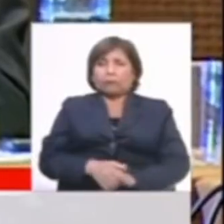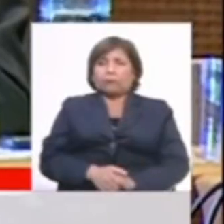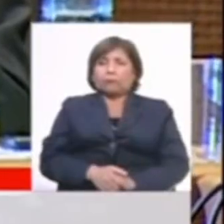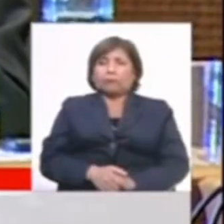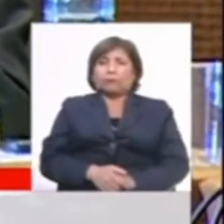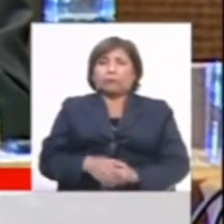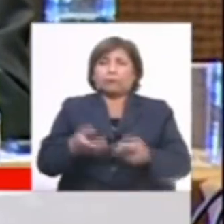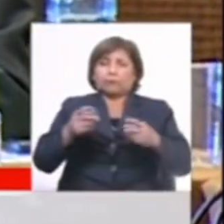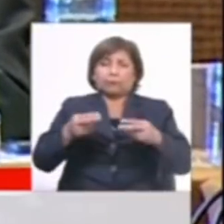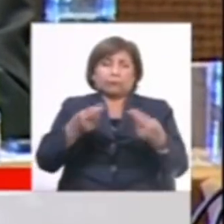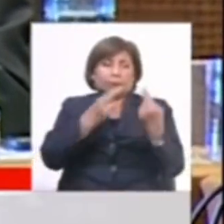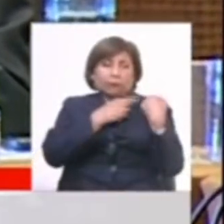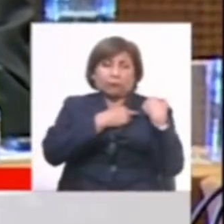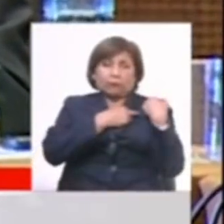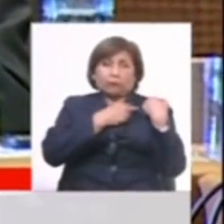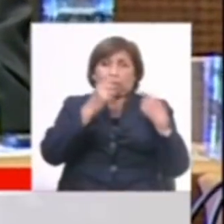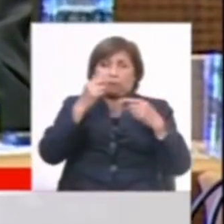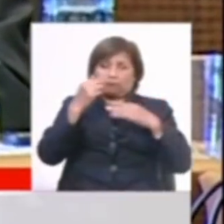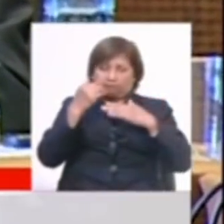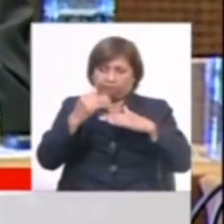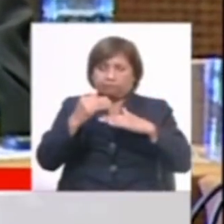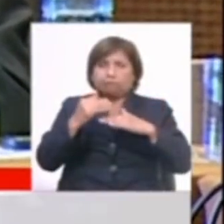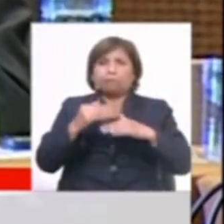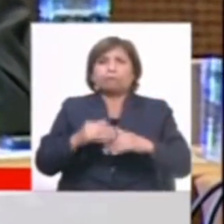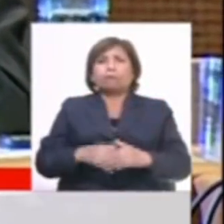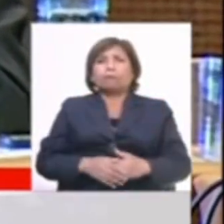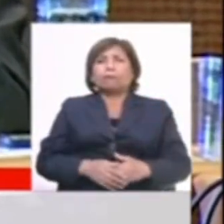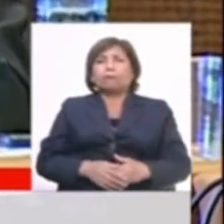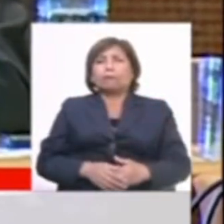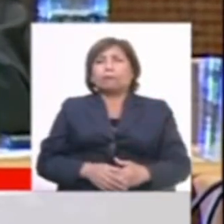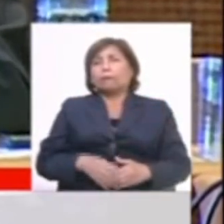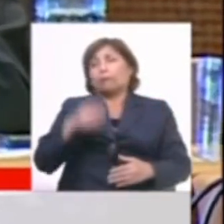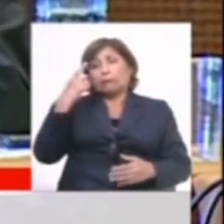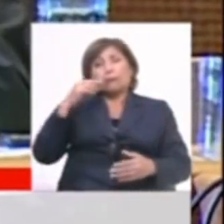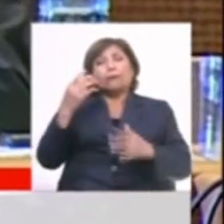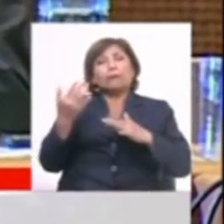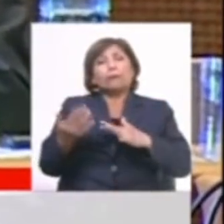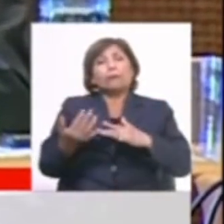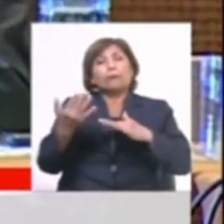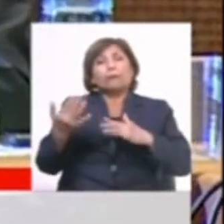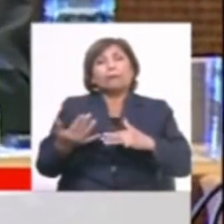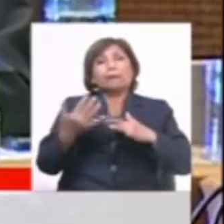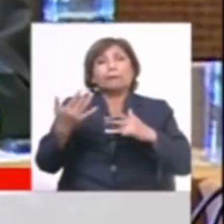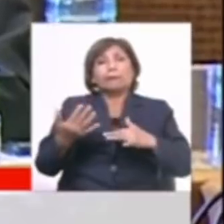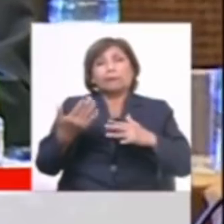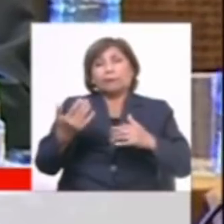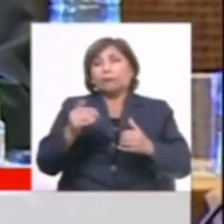cuando se asume una medida y a la espera de que